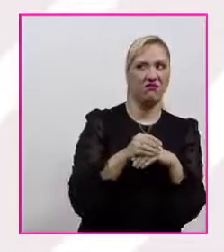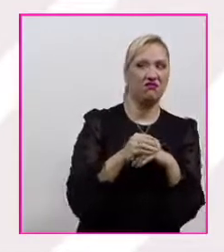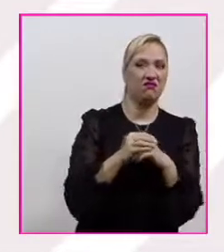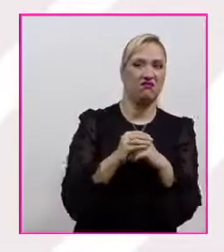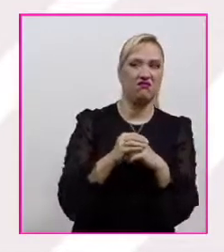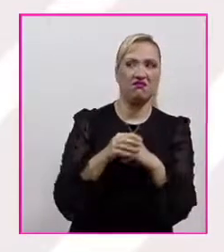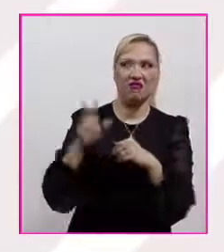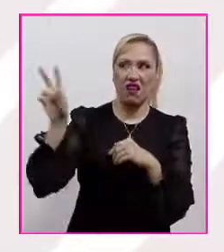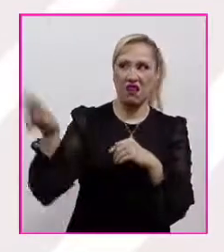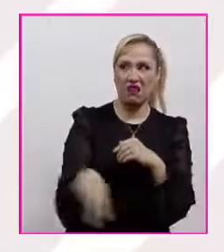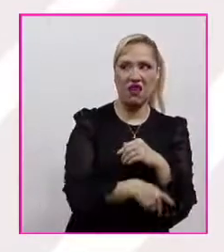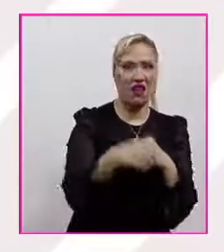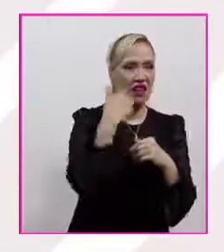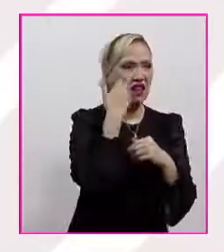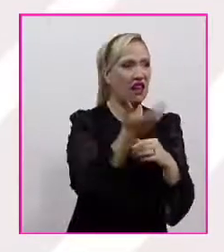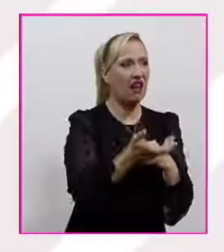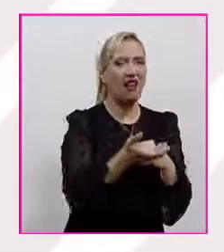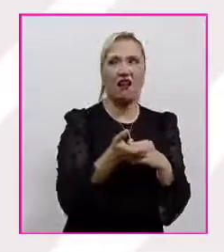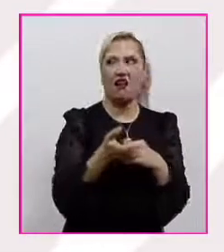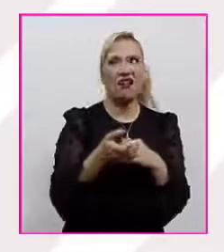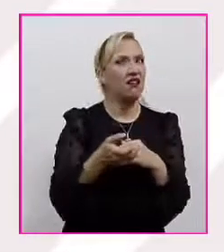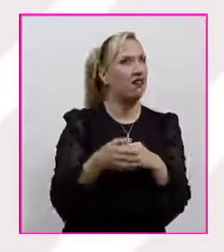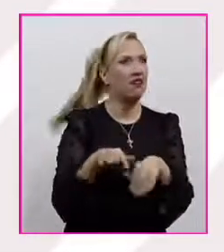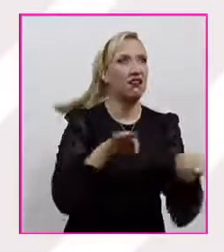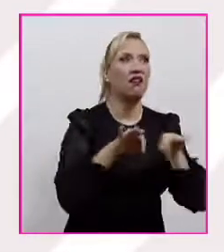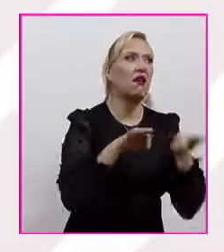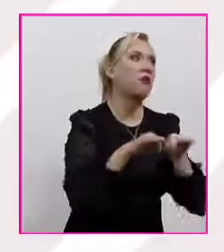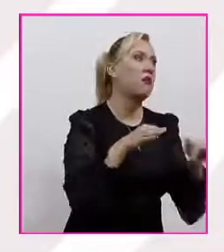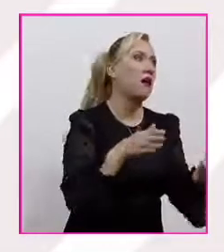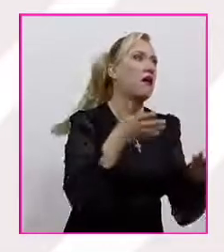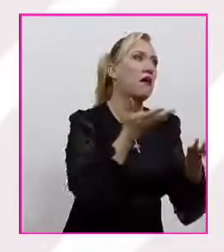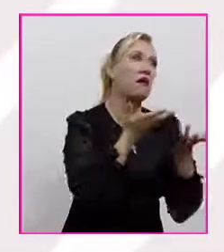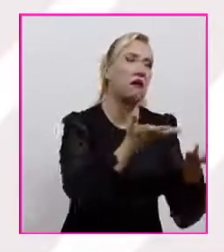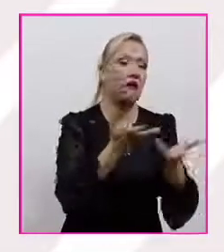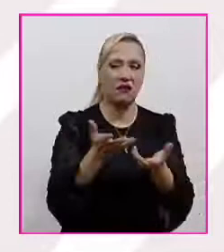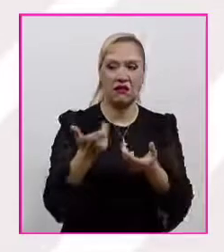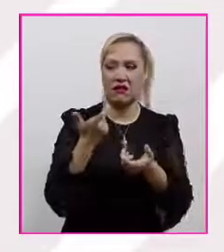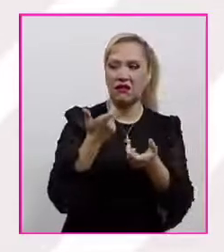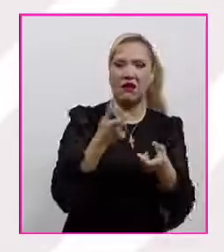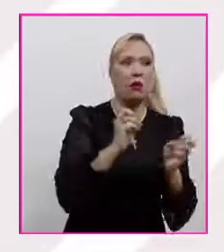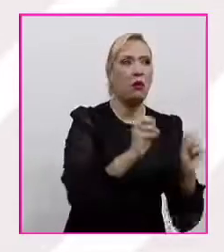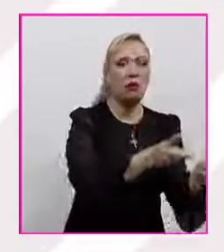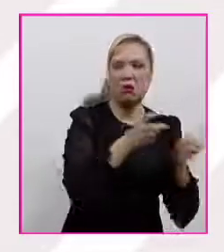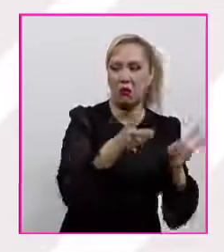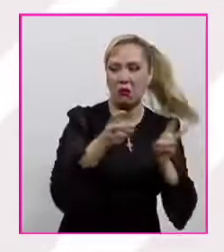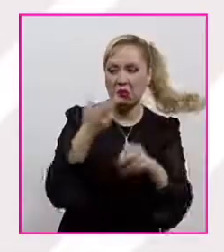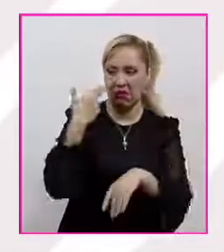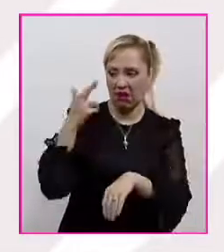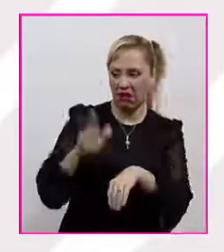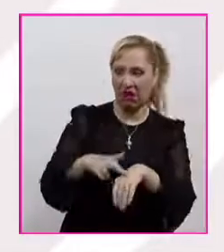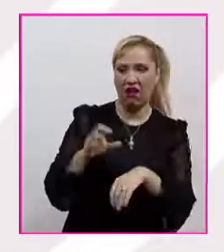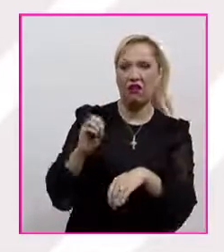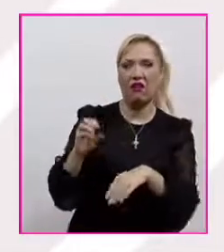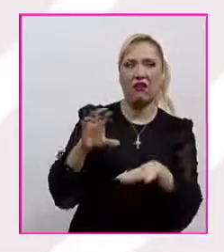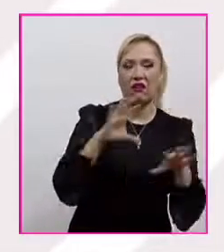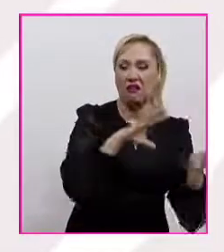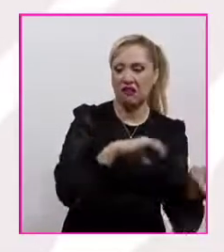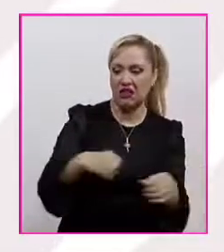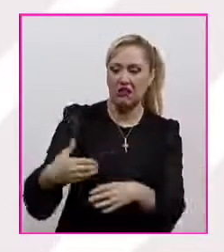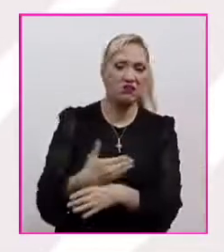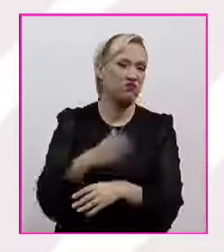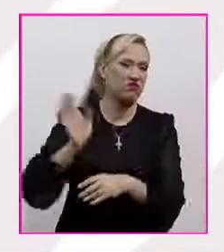de vienen a quitarnos algo, vienen seguramente a invadirnos y no tiene sentido porque